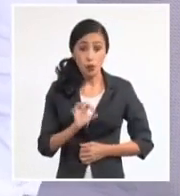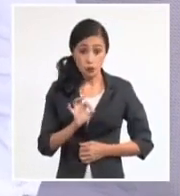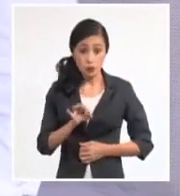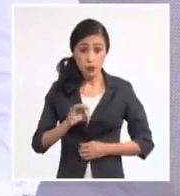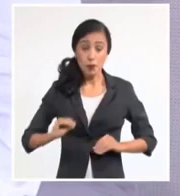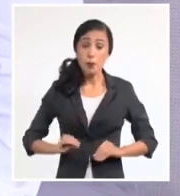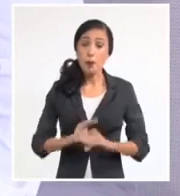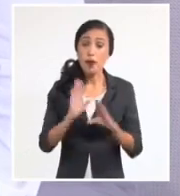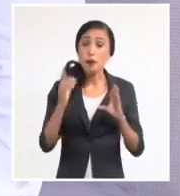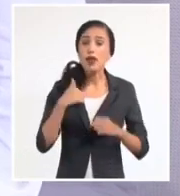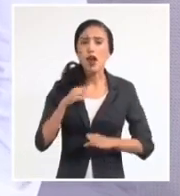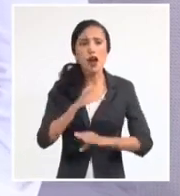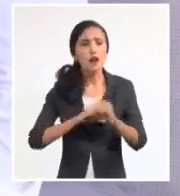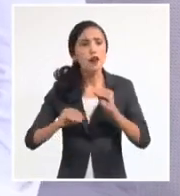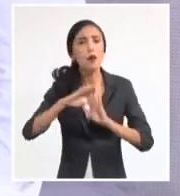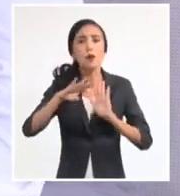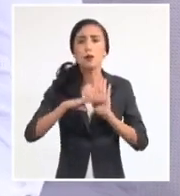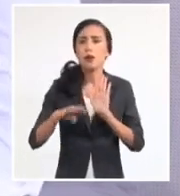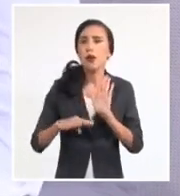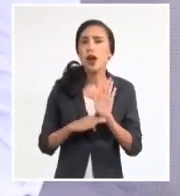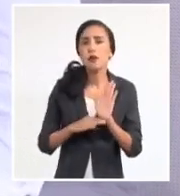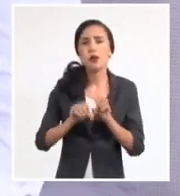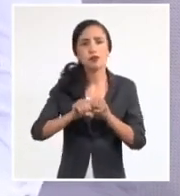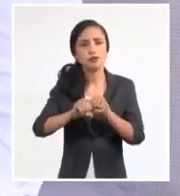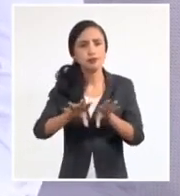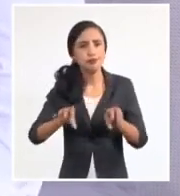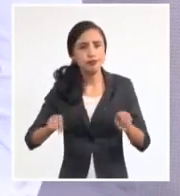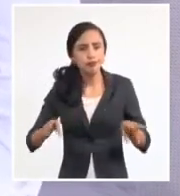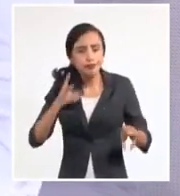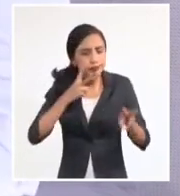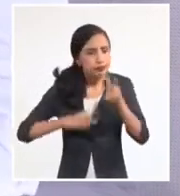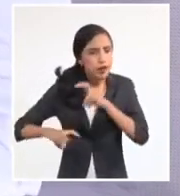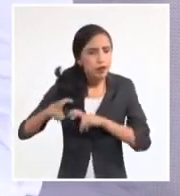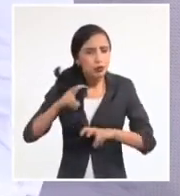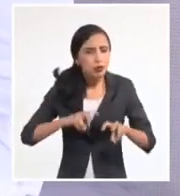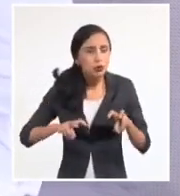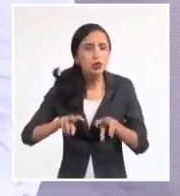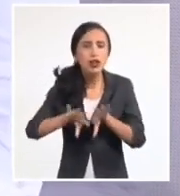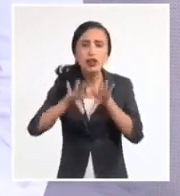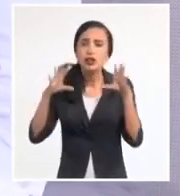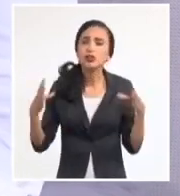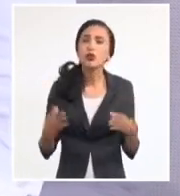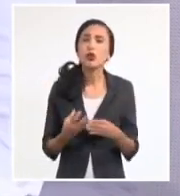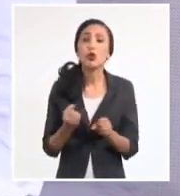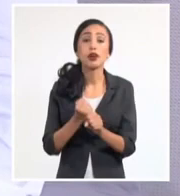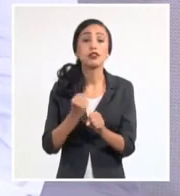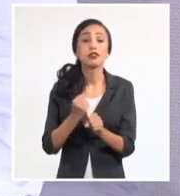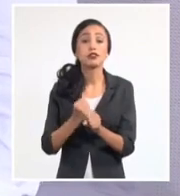programa que divulgue, que estudie, que magnifique esa obra tremenda,